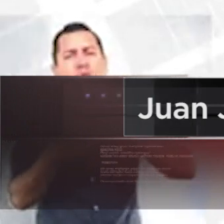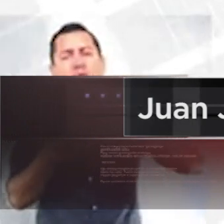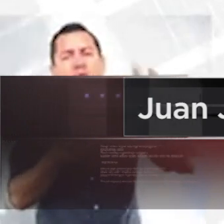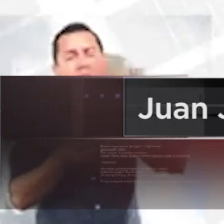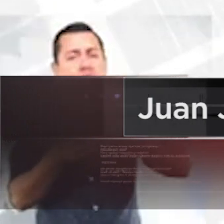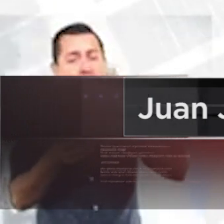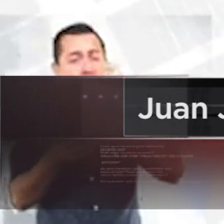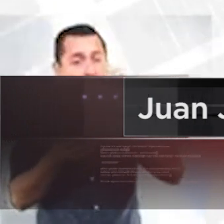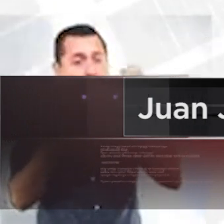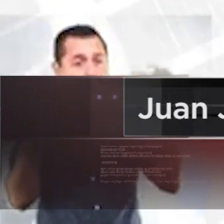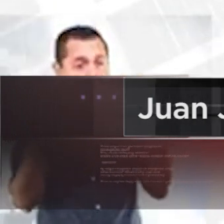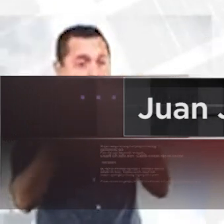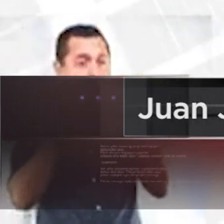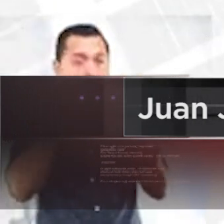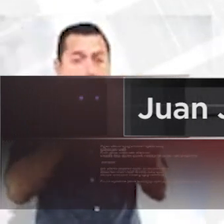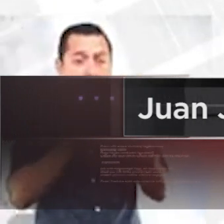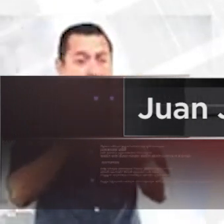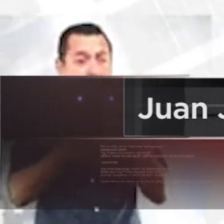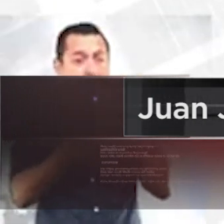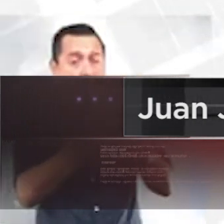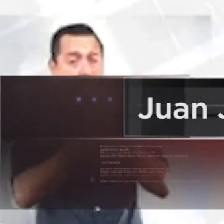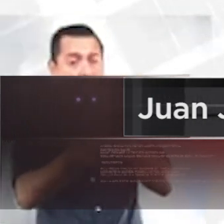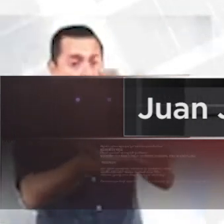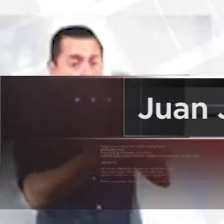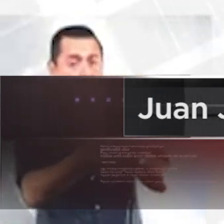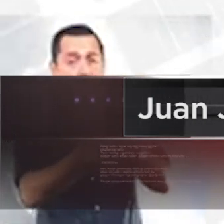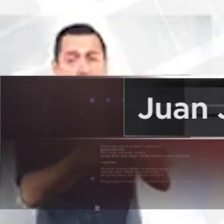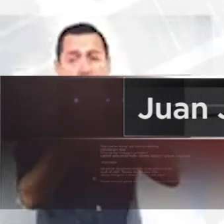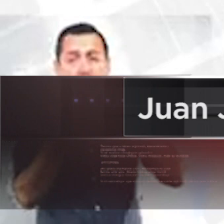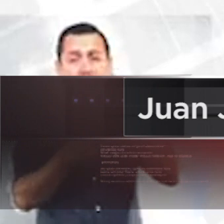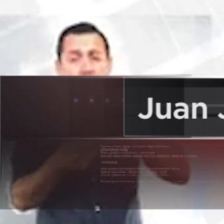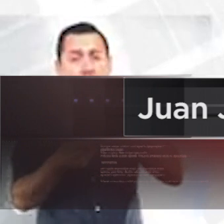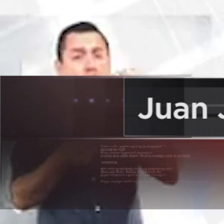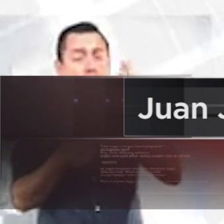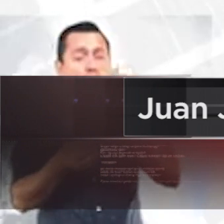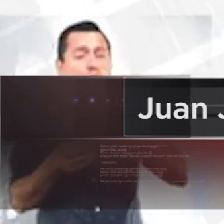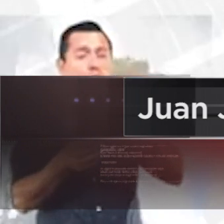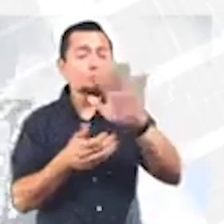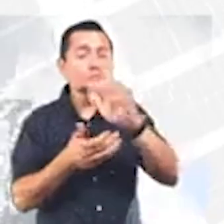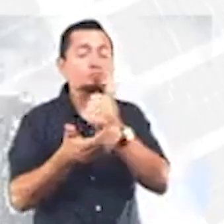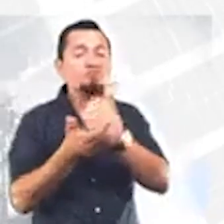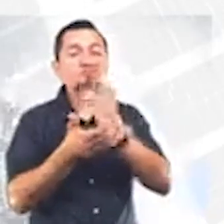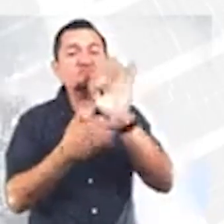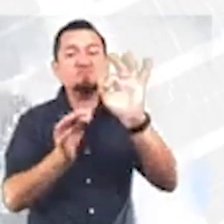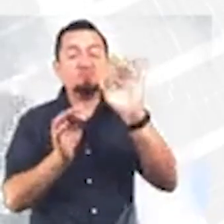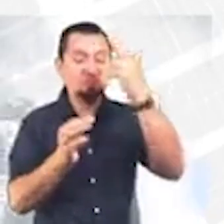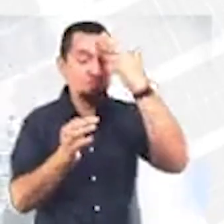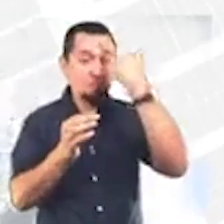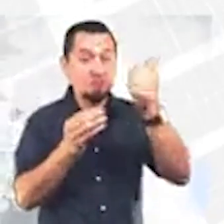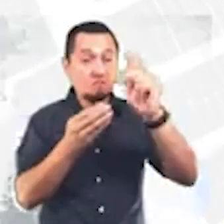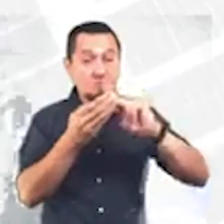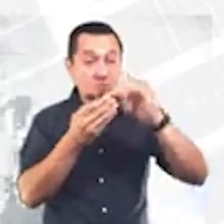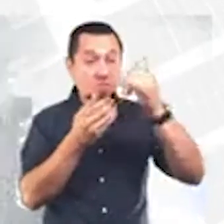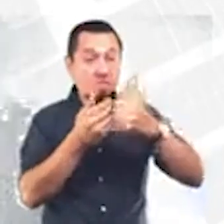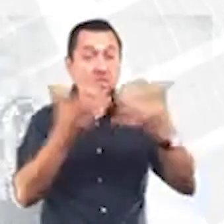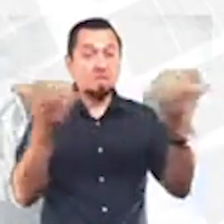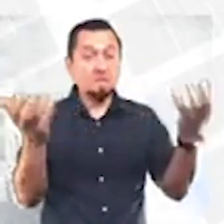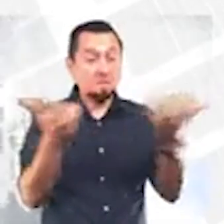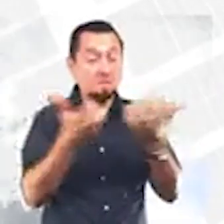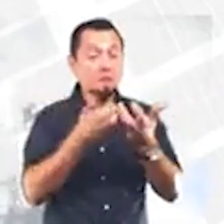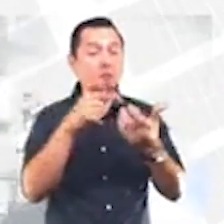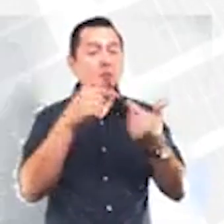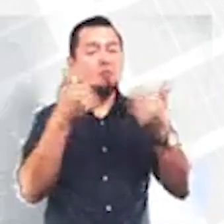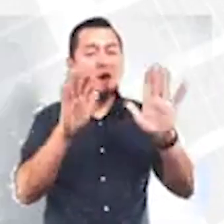el Plan Integral de Movilidad para el Sur de la Ciudad. Un proyecto que sin duda sentará un precedente en nuestra área